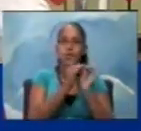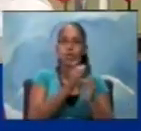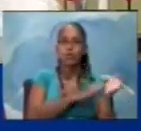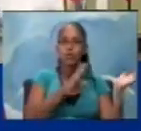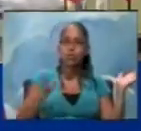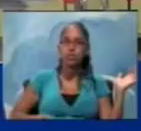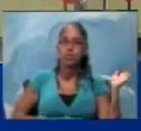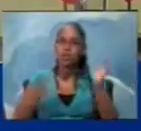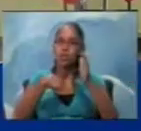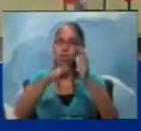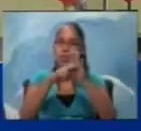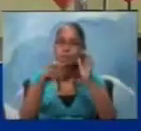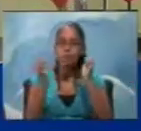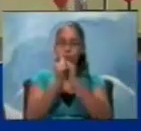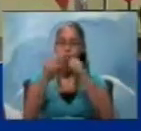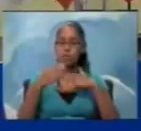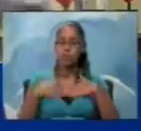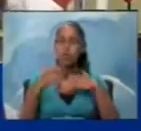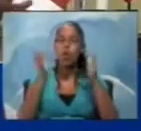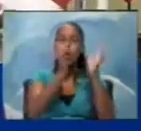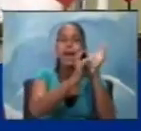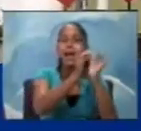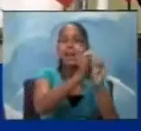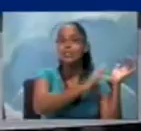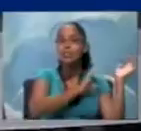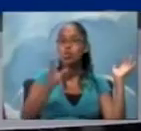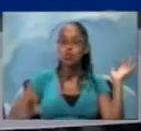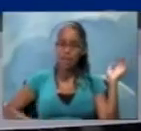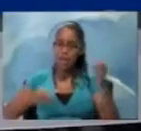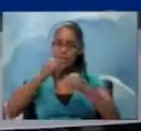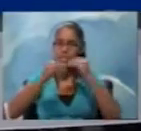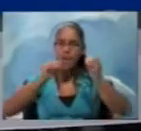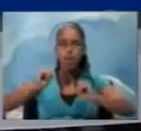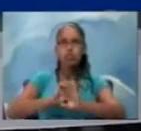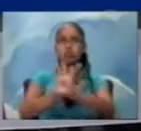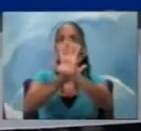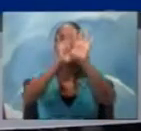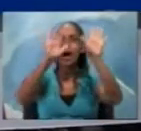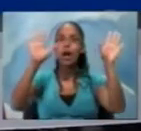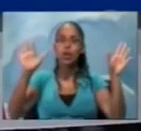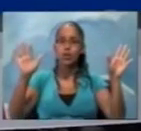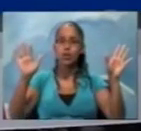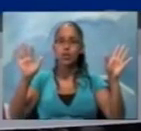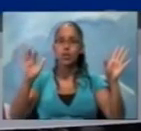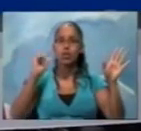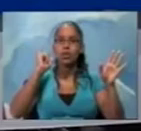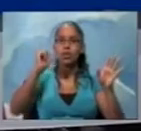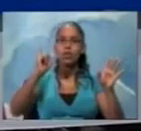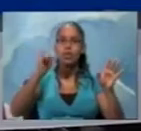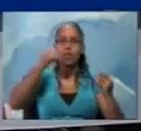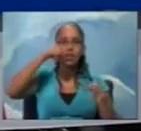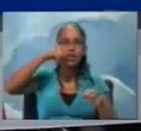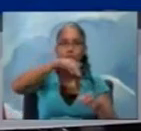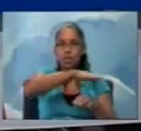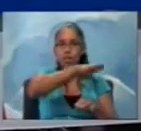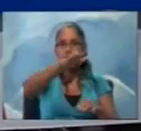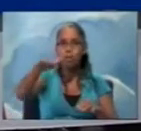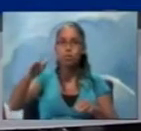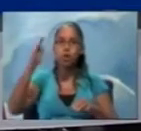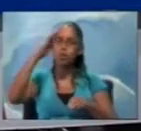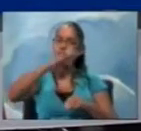Diga conmigo, Jesús hacía los milagros. Jesús hacía los milagros. Y el pueblo estaba